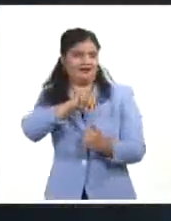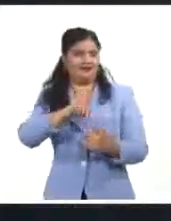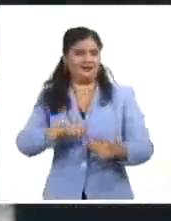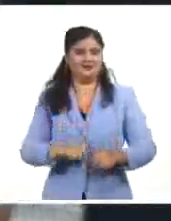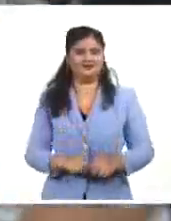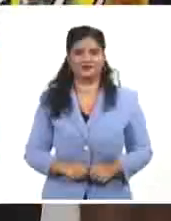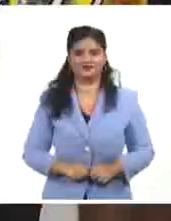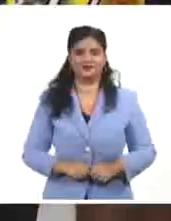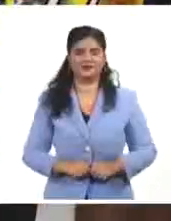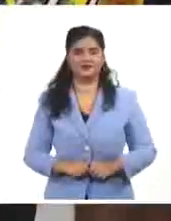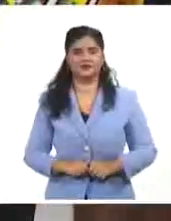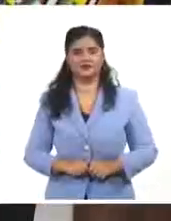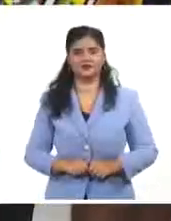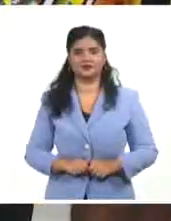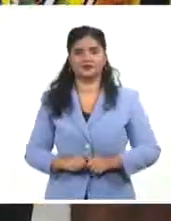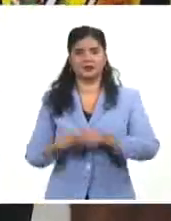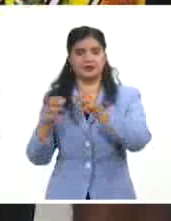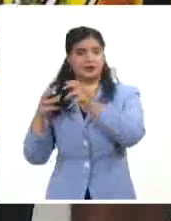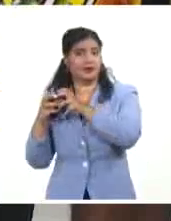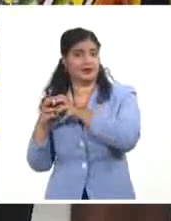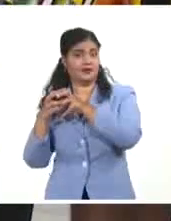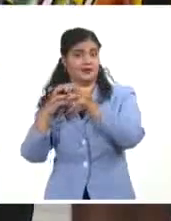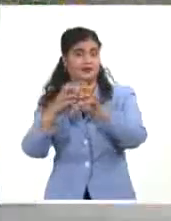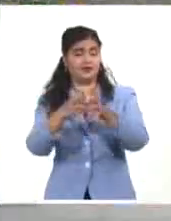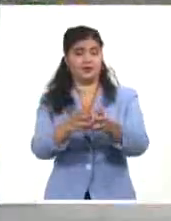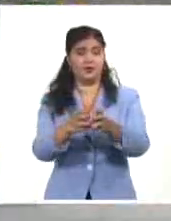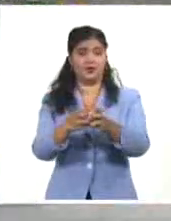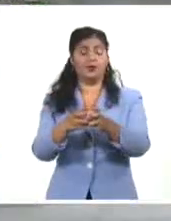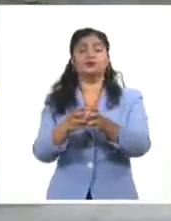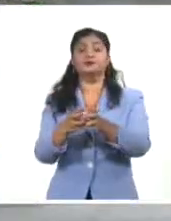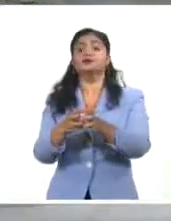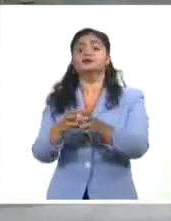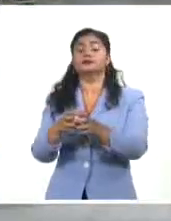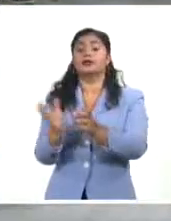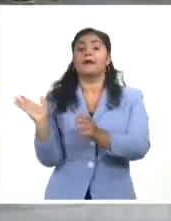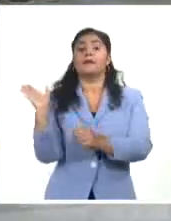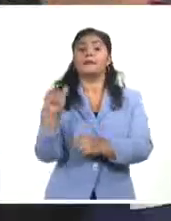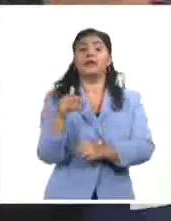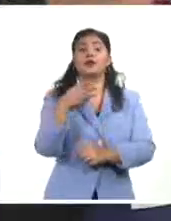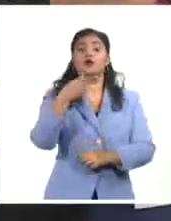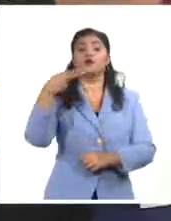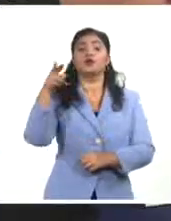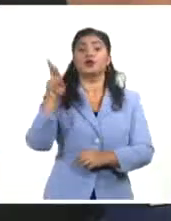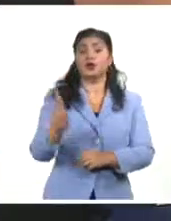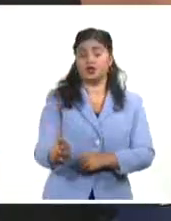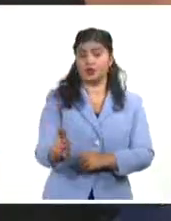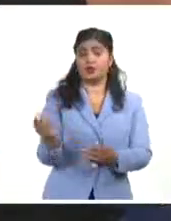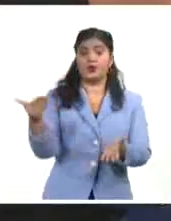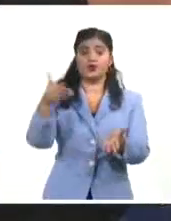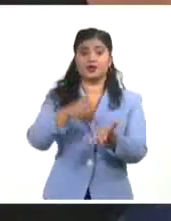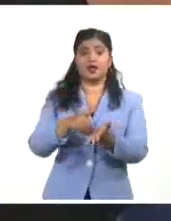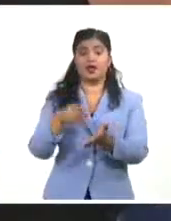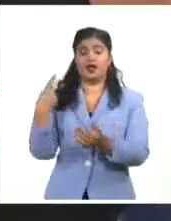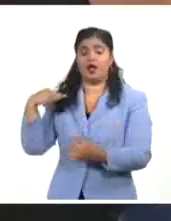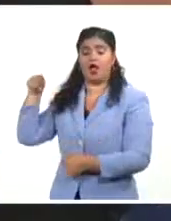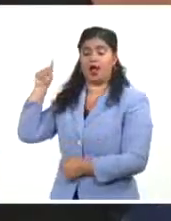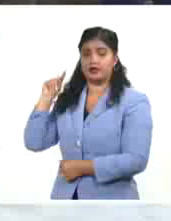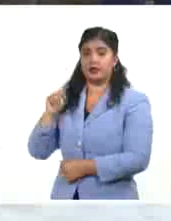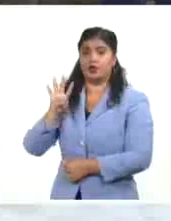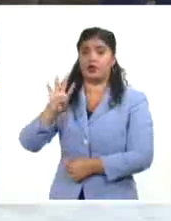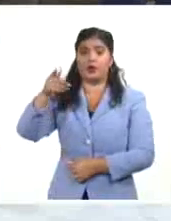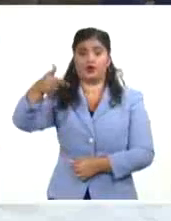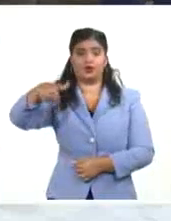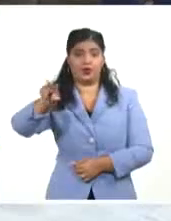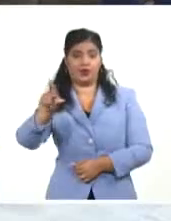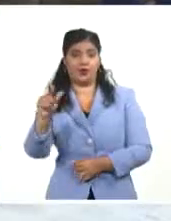La Brigada de Solidaridad Juan Ríos Rivera, procedente de Puerto Rico, fue recibida este 4 de julio en el Salón de los Vitrales de